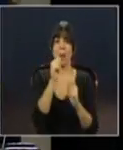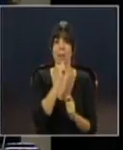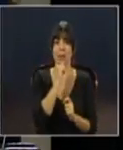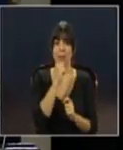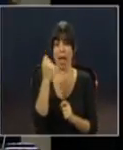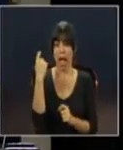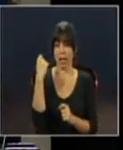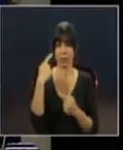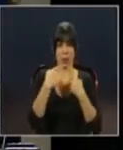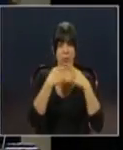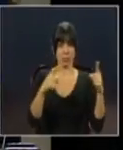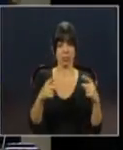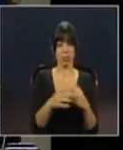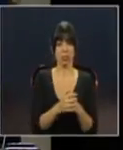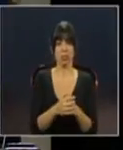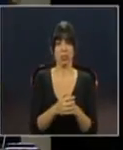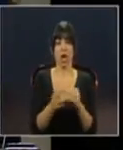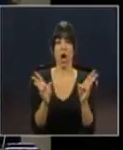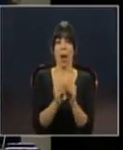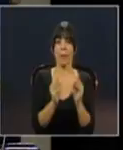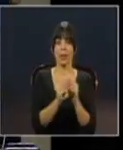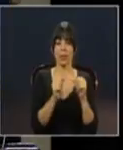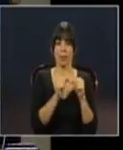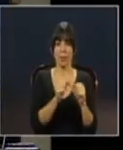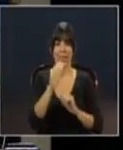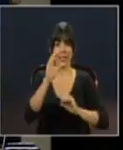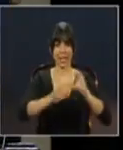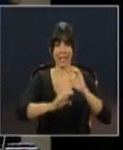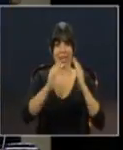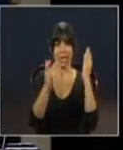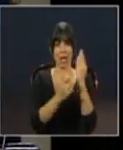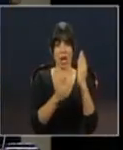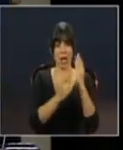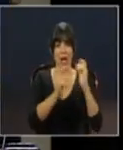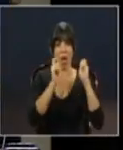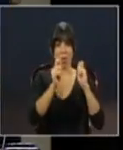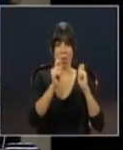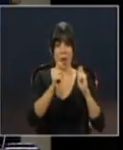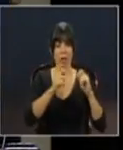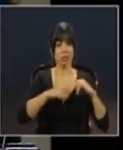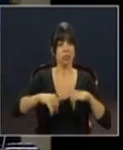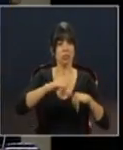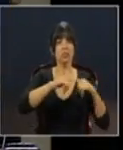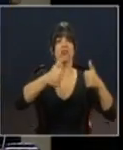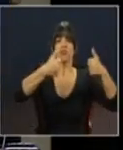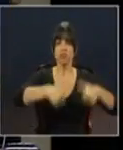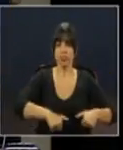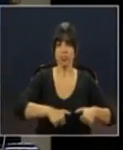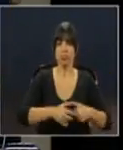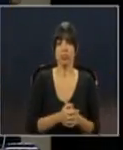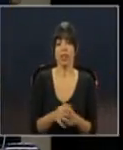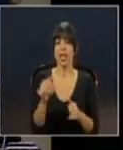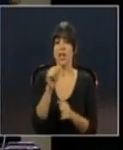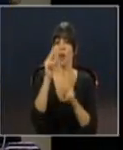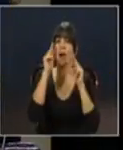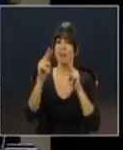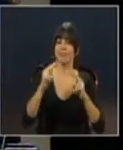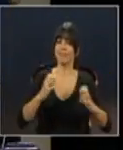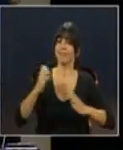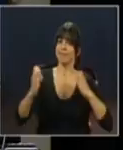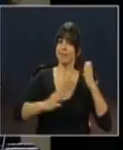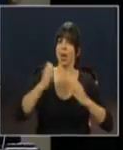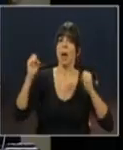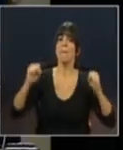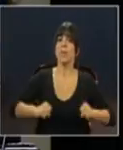fue dictaminada por la Comisión Permanente de Ciencia, Tecnología y Educación de forma unánime. Igualmente miro con entusiasmo